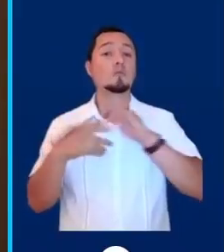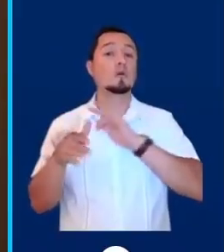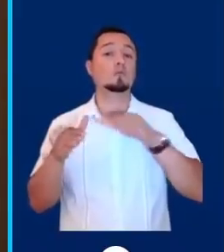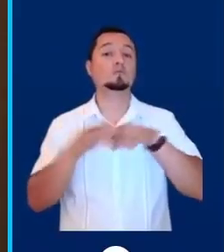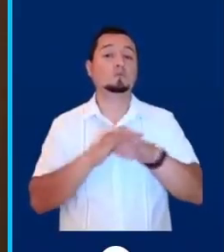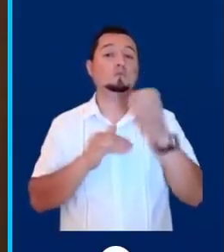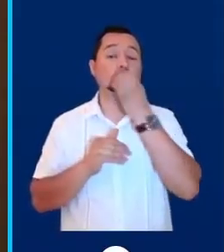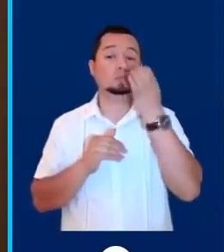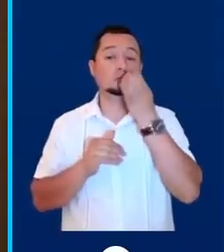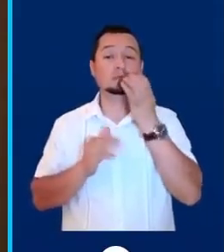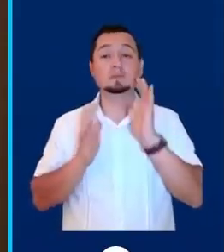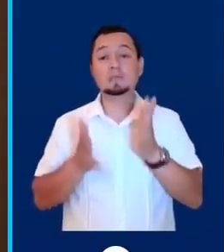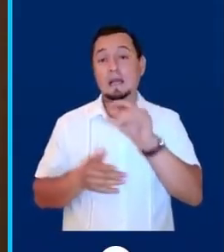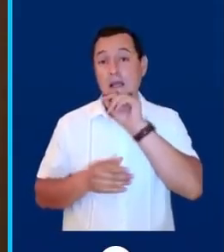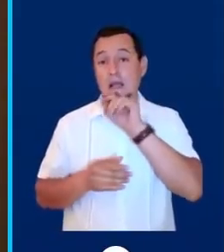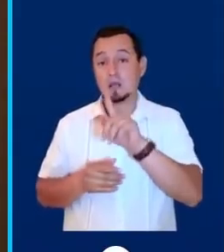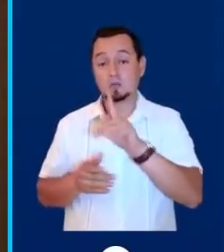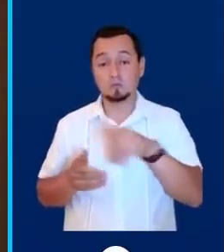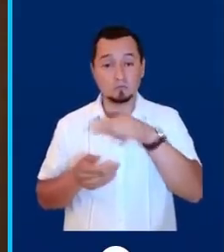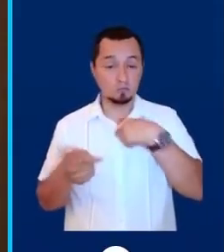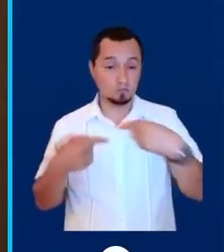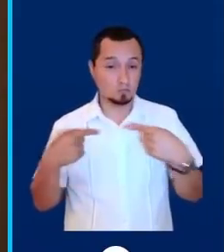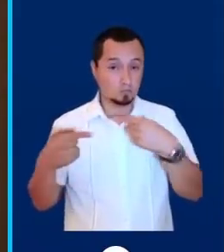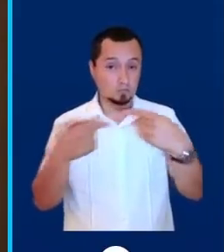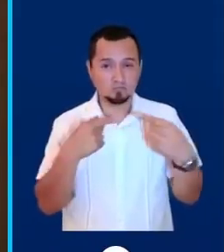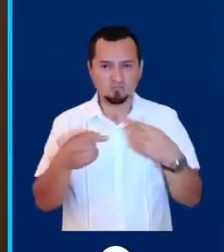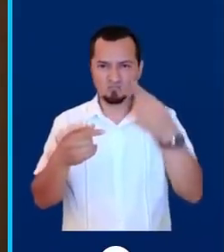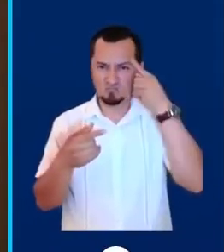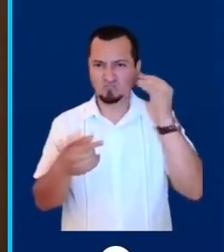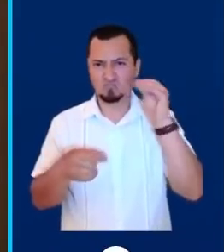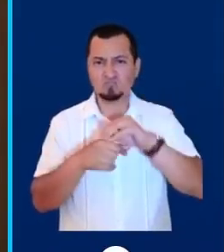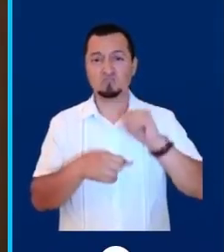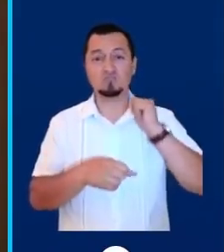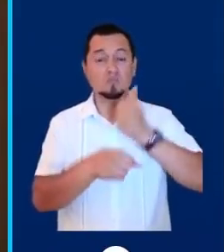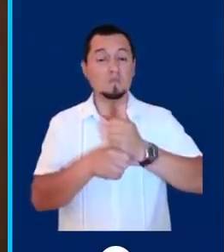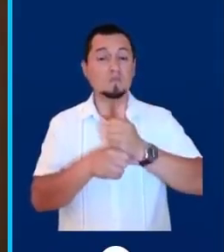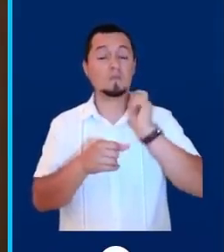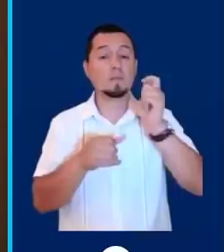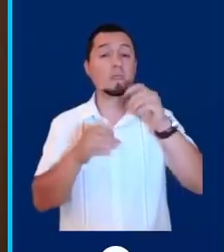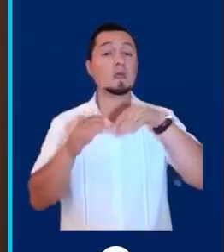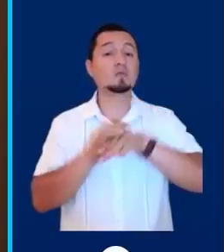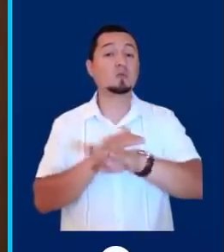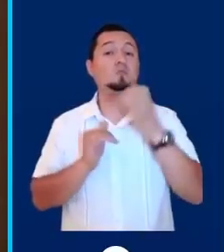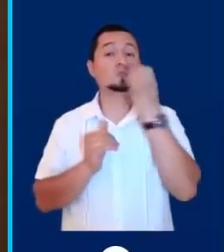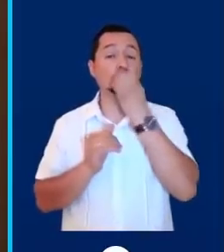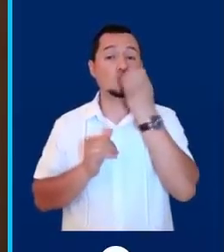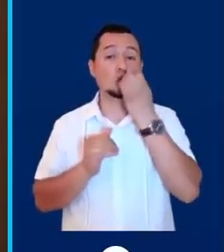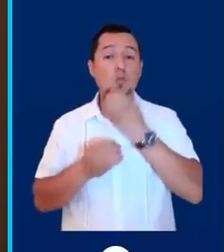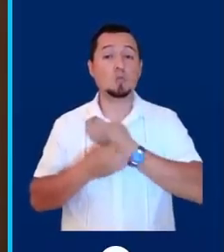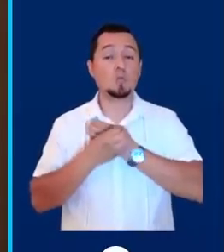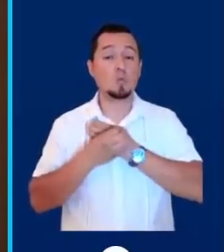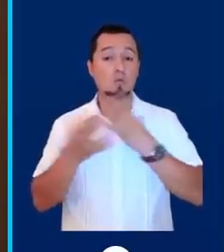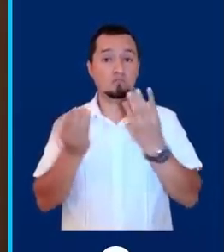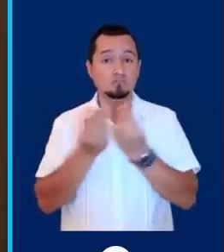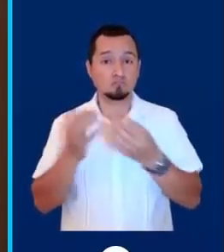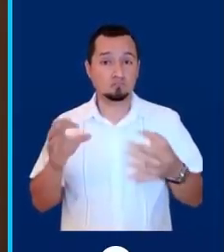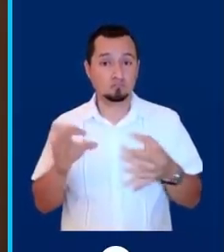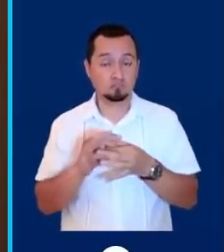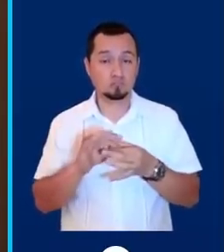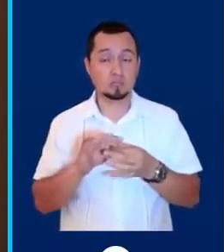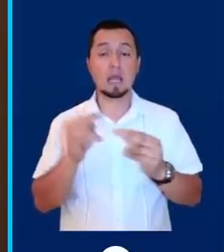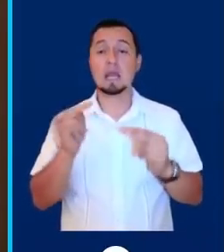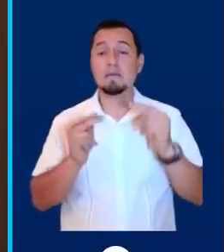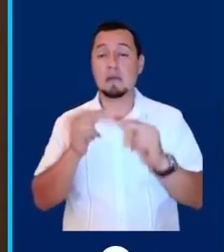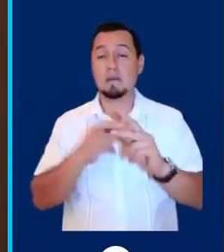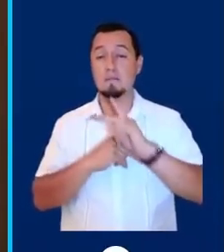ello, ya que en Jalisco hemos ido a la vanguardia en el regreso a actividades presenciales en educación superior a